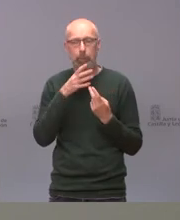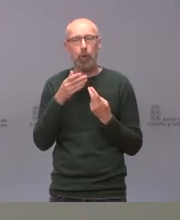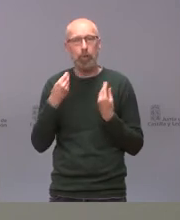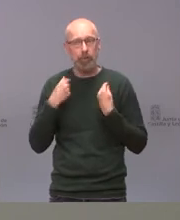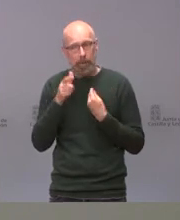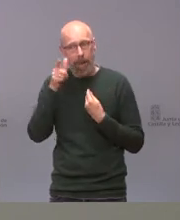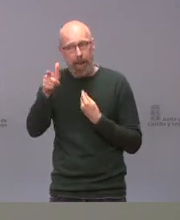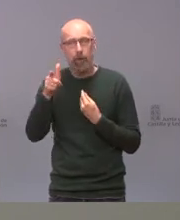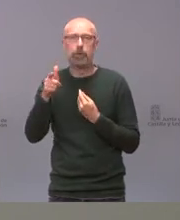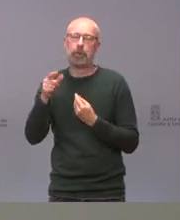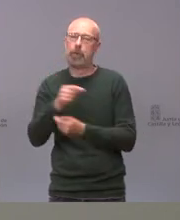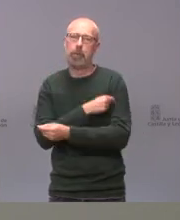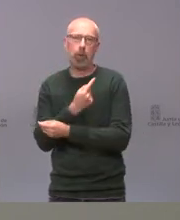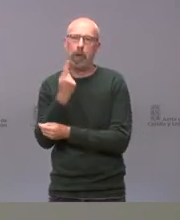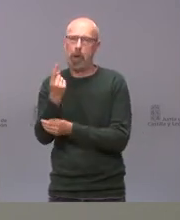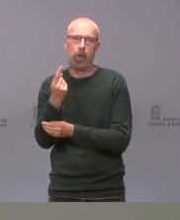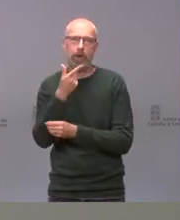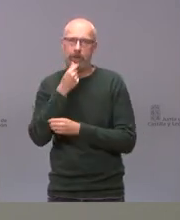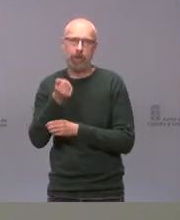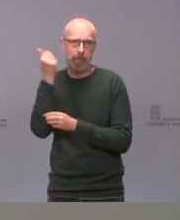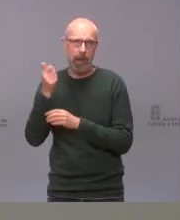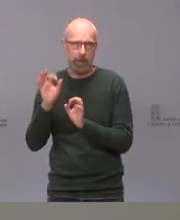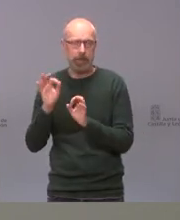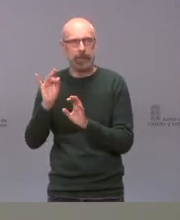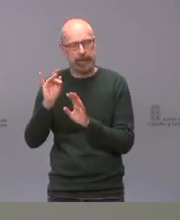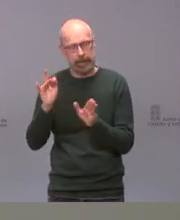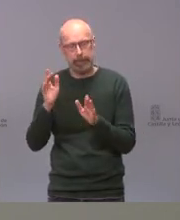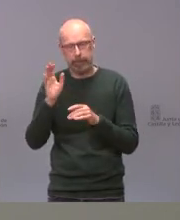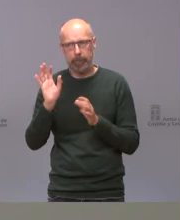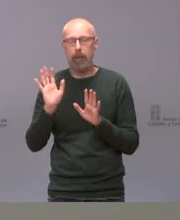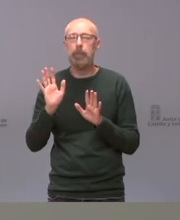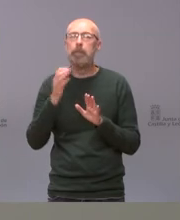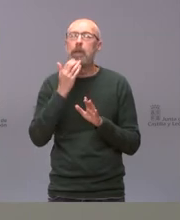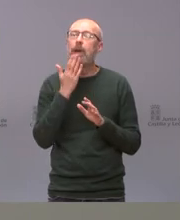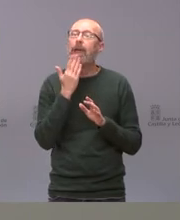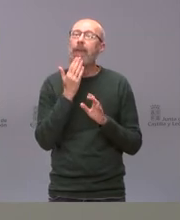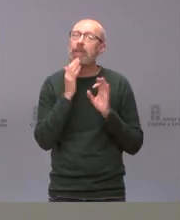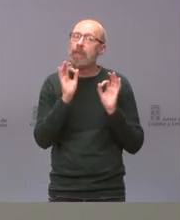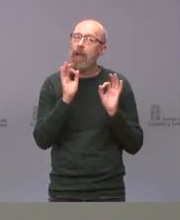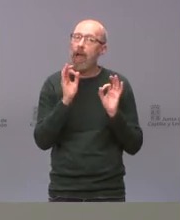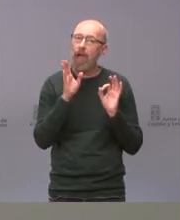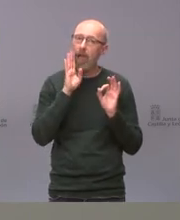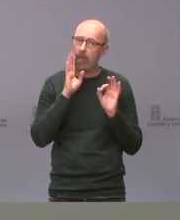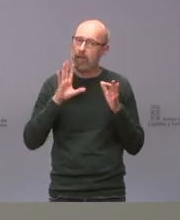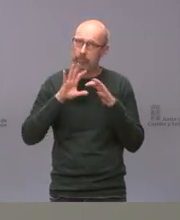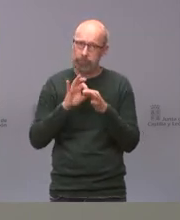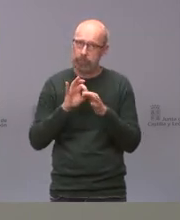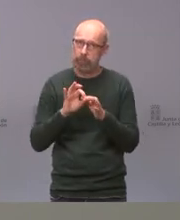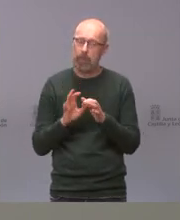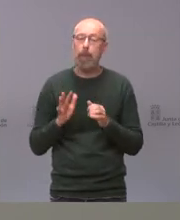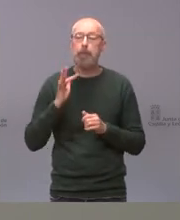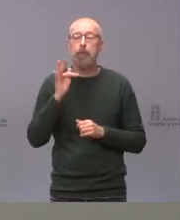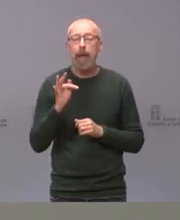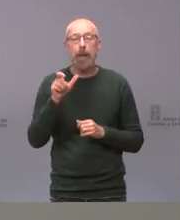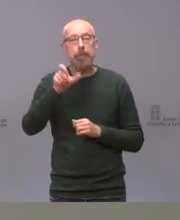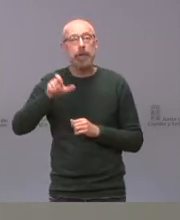se va a tener en cuenta, sobre todo inicialmente, pero se va a poner en los grupos de edad que he dicho antes, más en aquellas personas